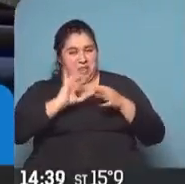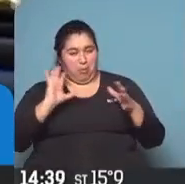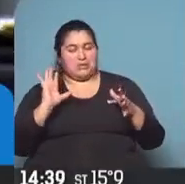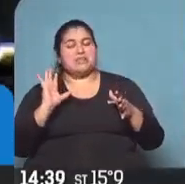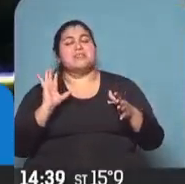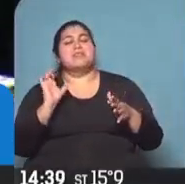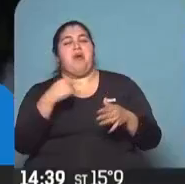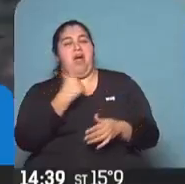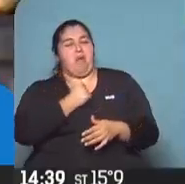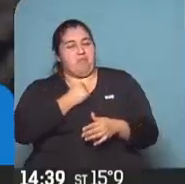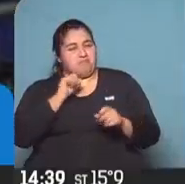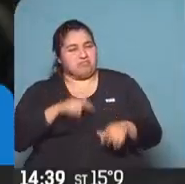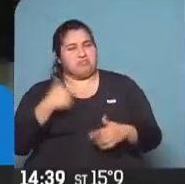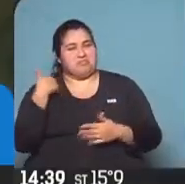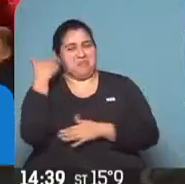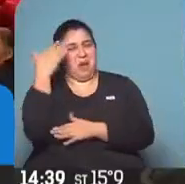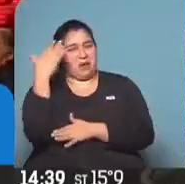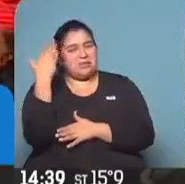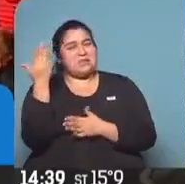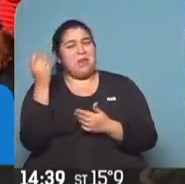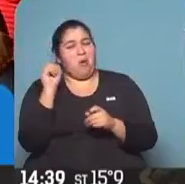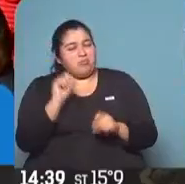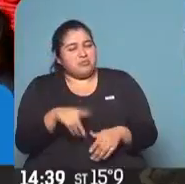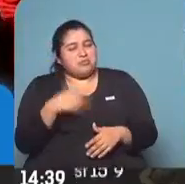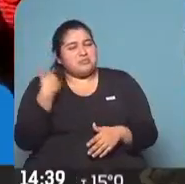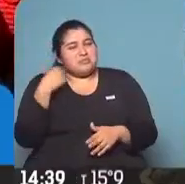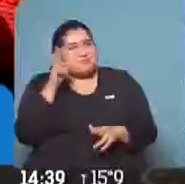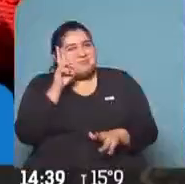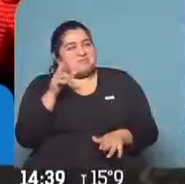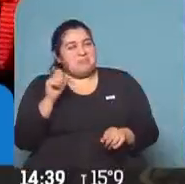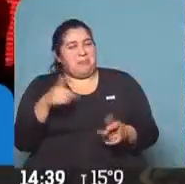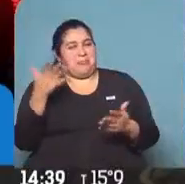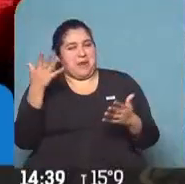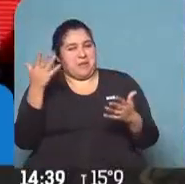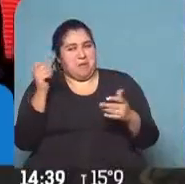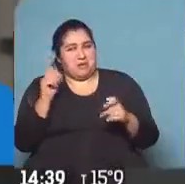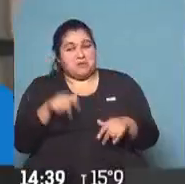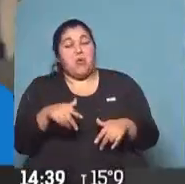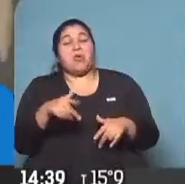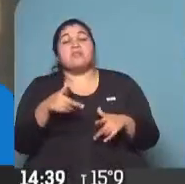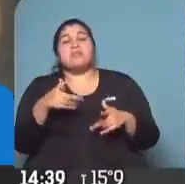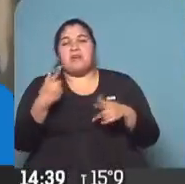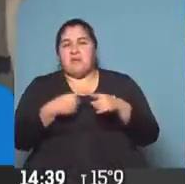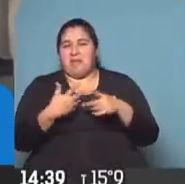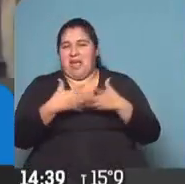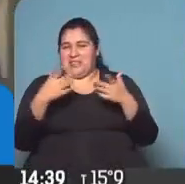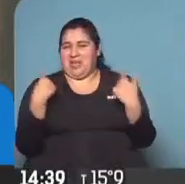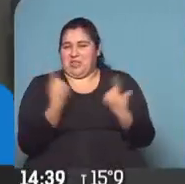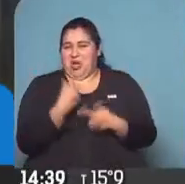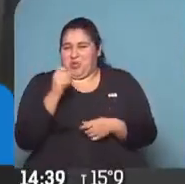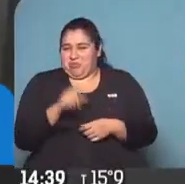por el cdg y blanco como marco de la celebración esta gran fiesta de todos los